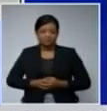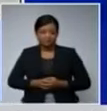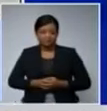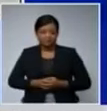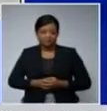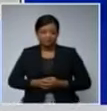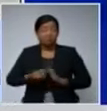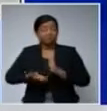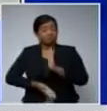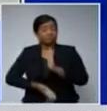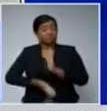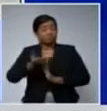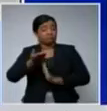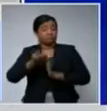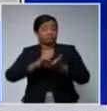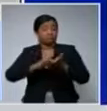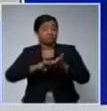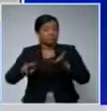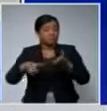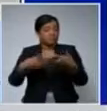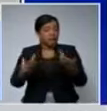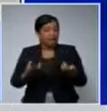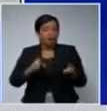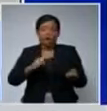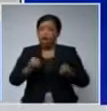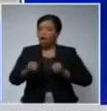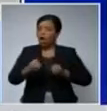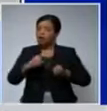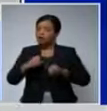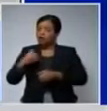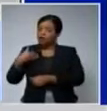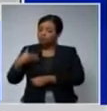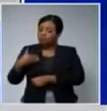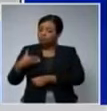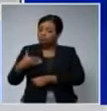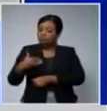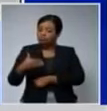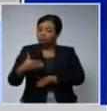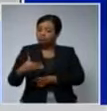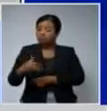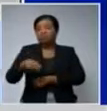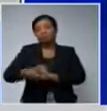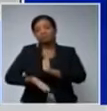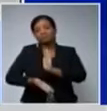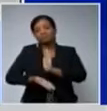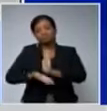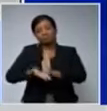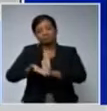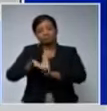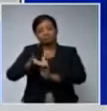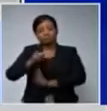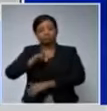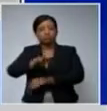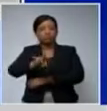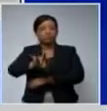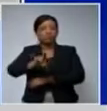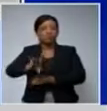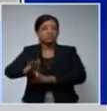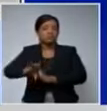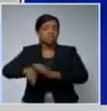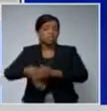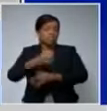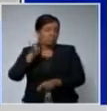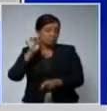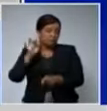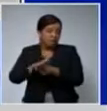elevado, provincia que había mantenido un control durante un periodo. A partir de los últimos 15 días comenzó el incremento,